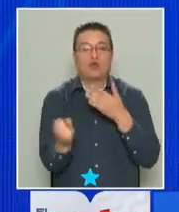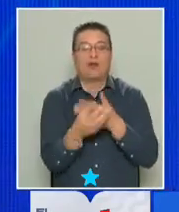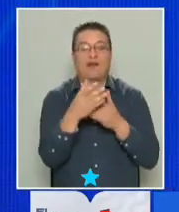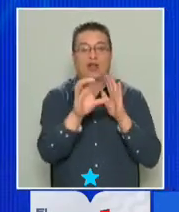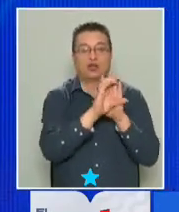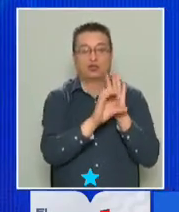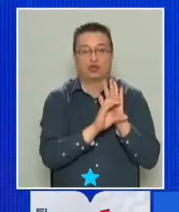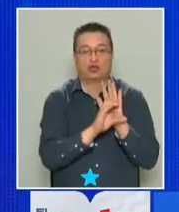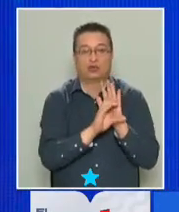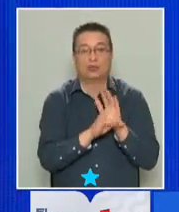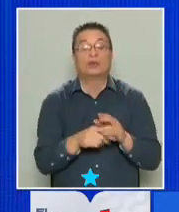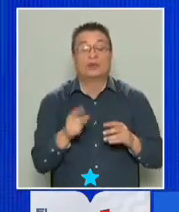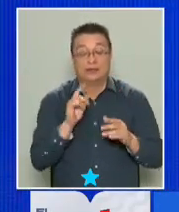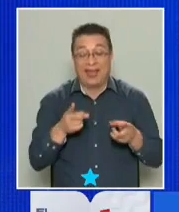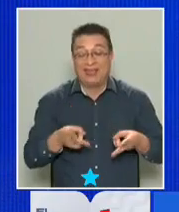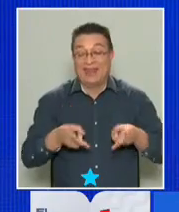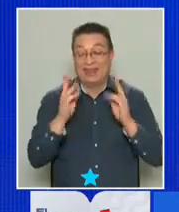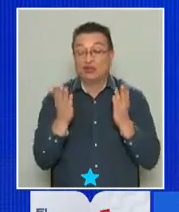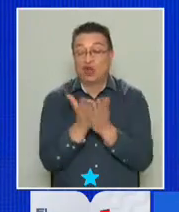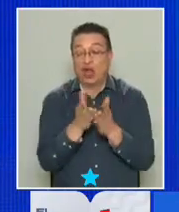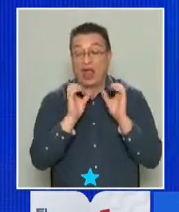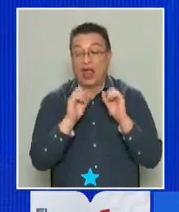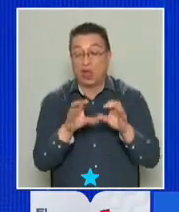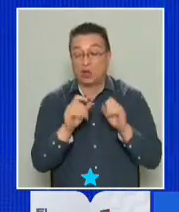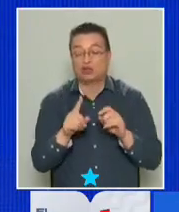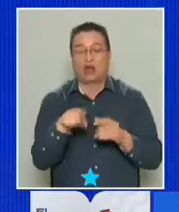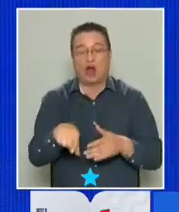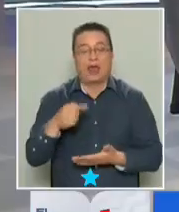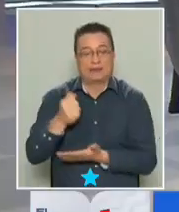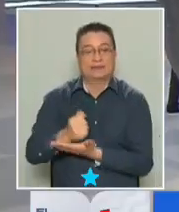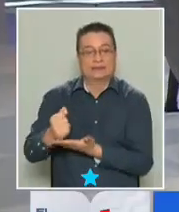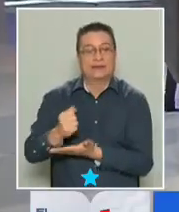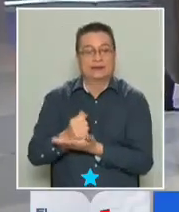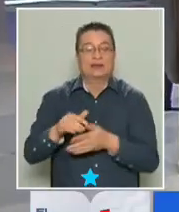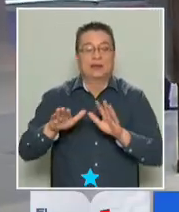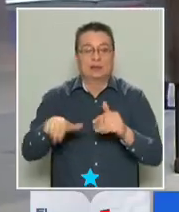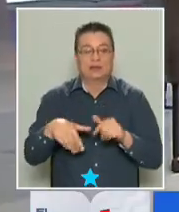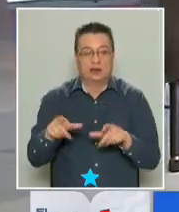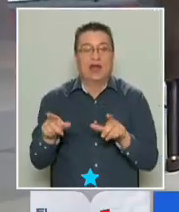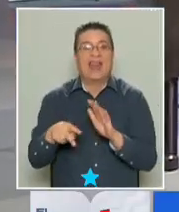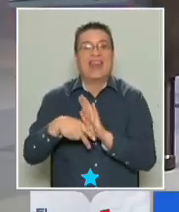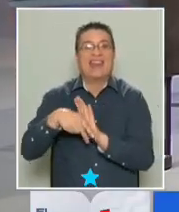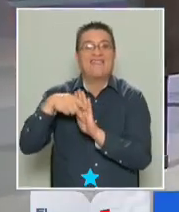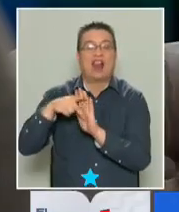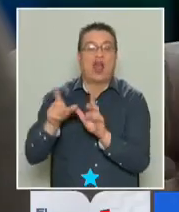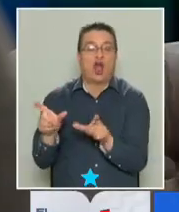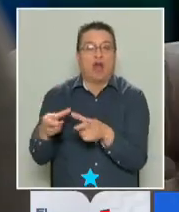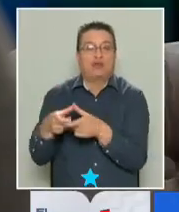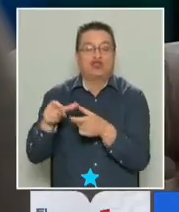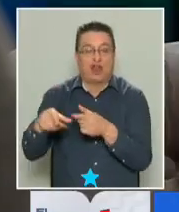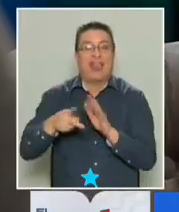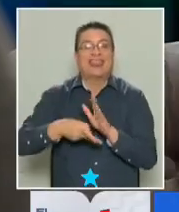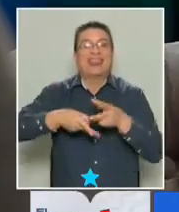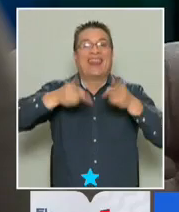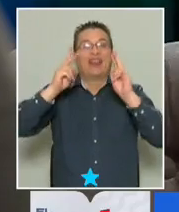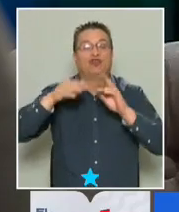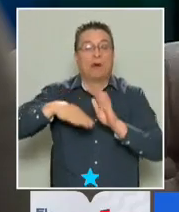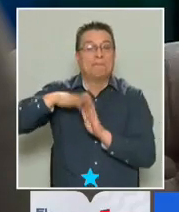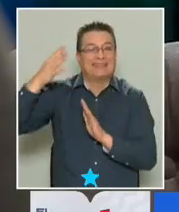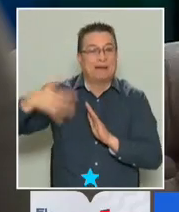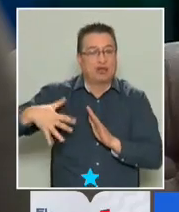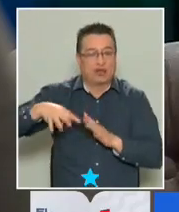si yo creo que el derecho a la educación se está tramitando todavía en el nivel de la comisión de derechos fundamentales todavía no está